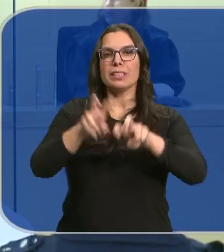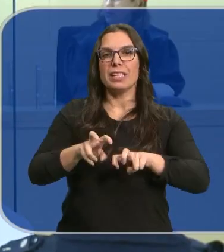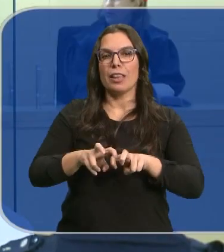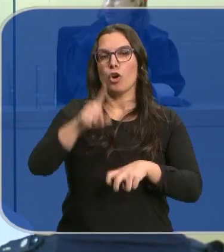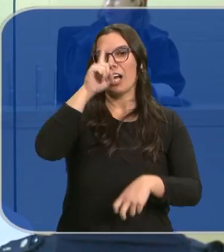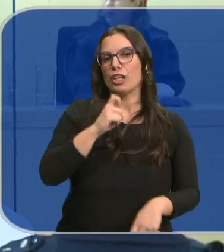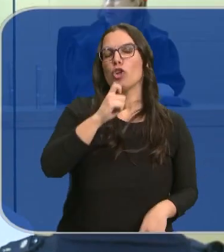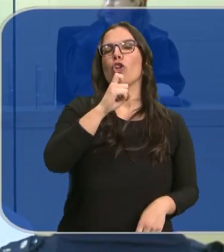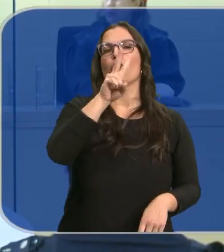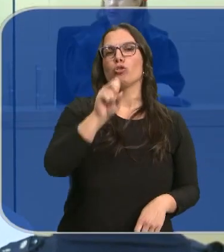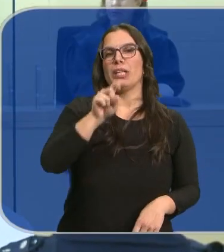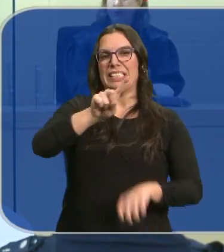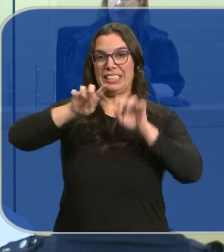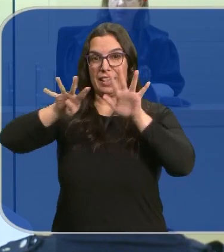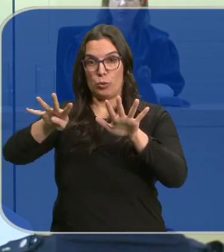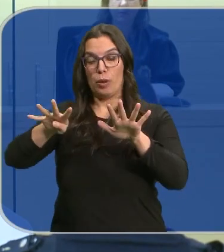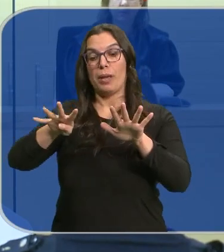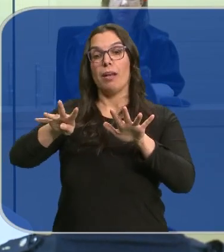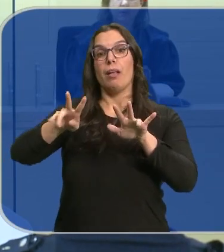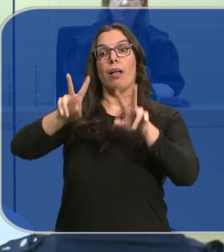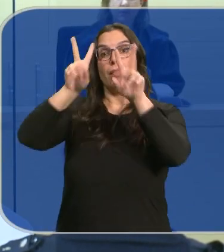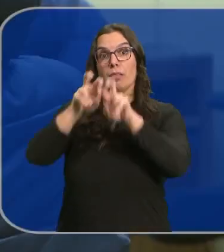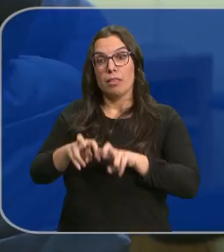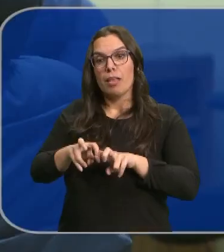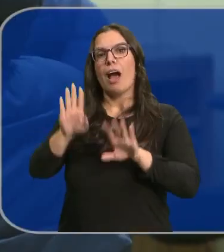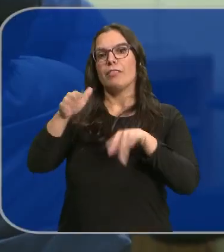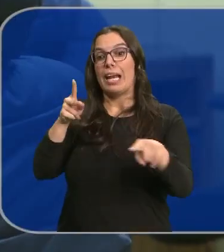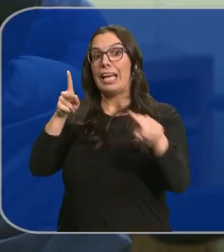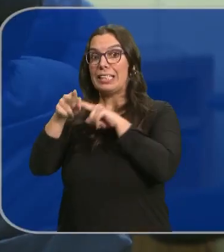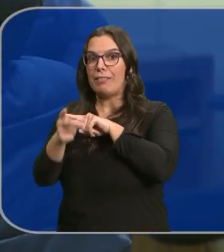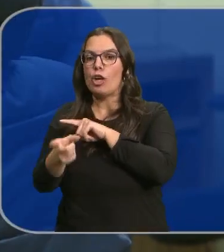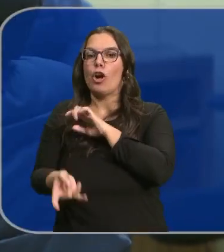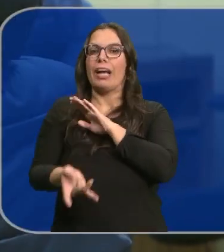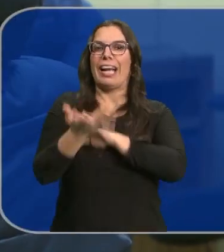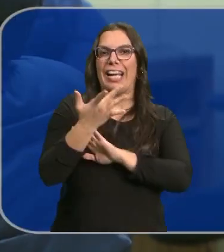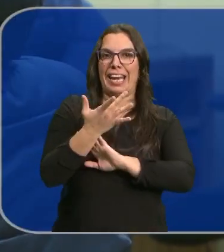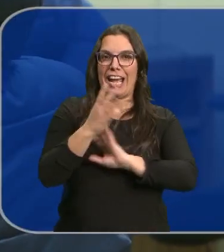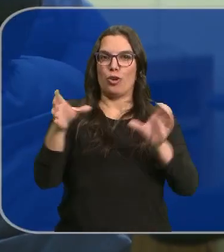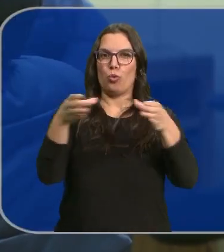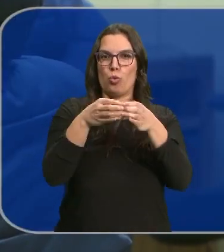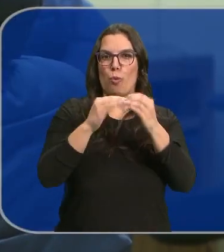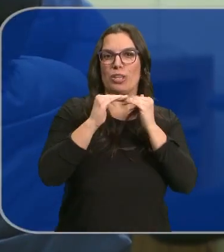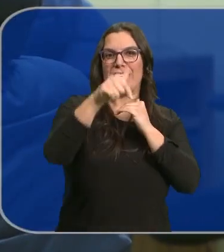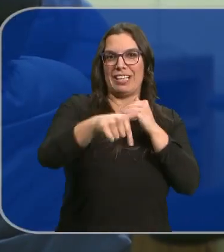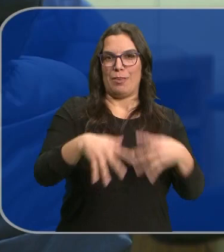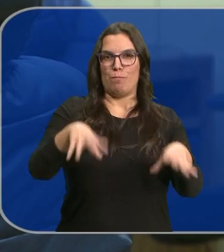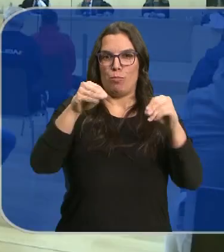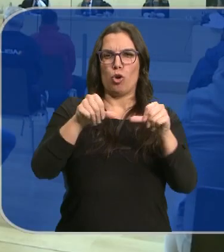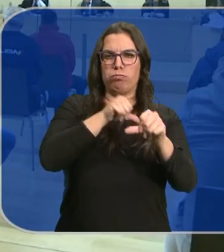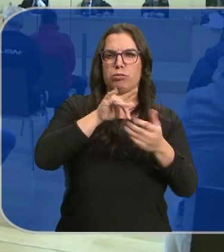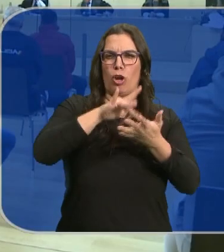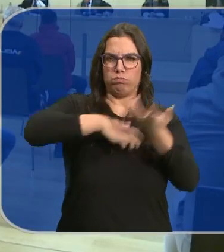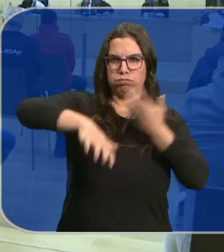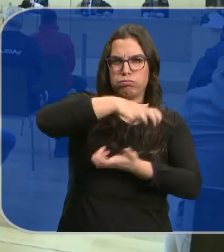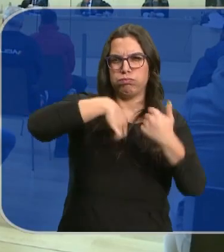en 2019, que evitó la creación de un grupo estable de Latin King en Burgos, que habían protagonizado varias